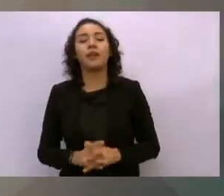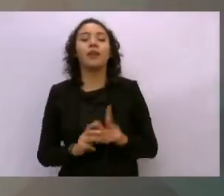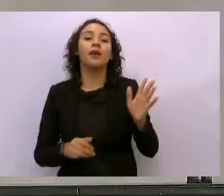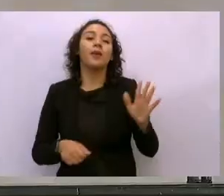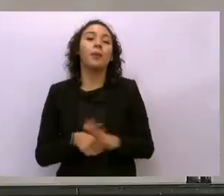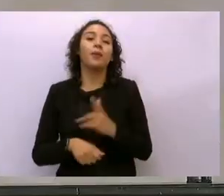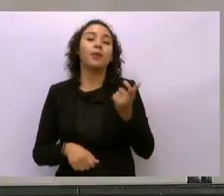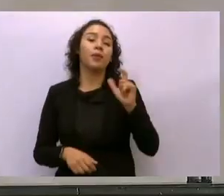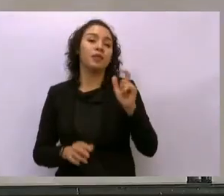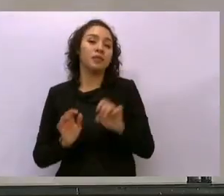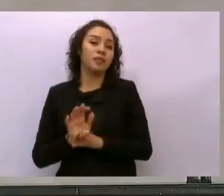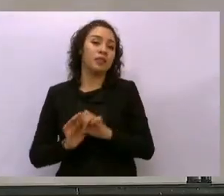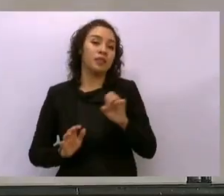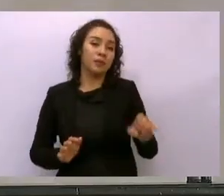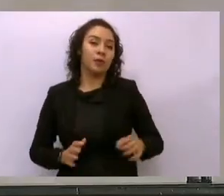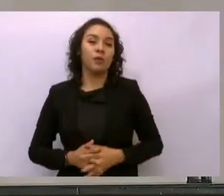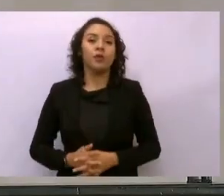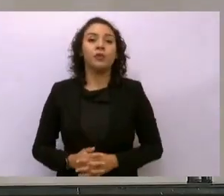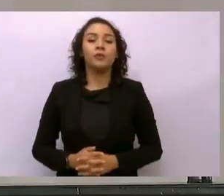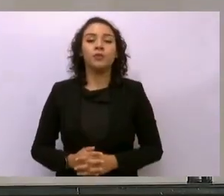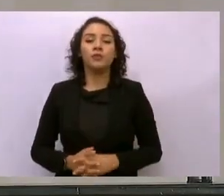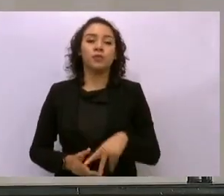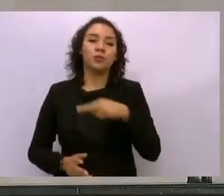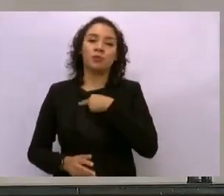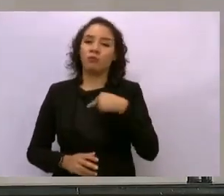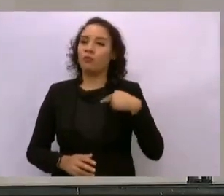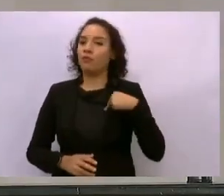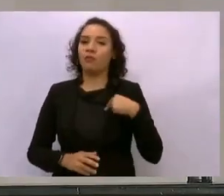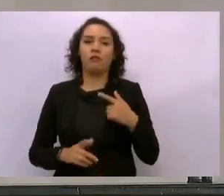vamos a seguir